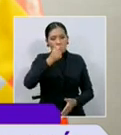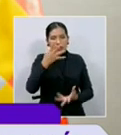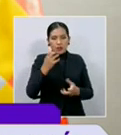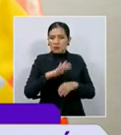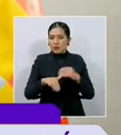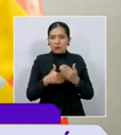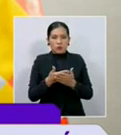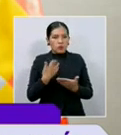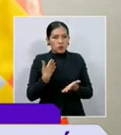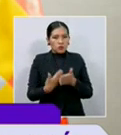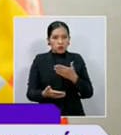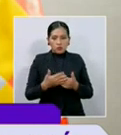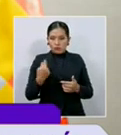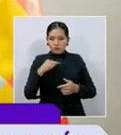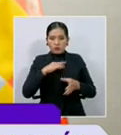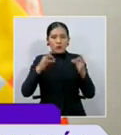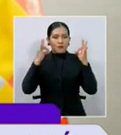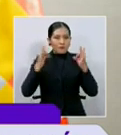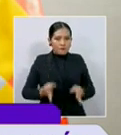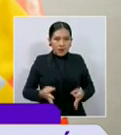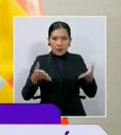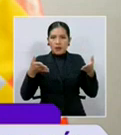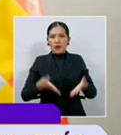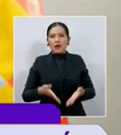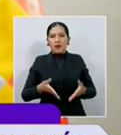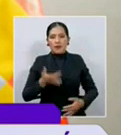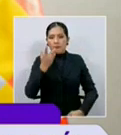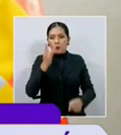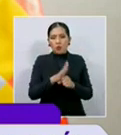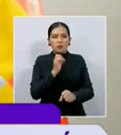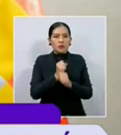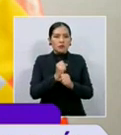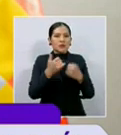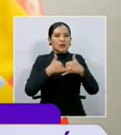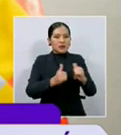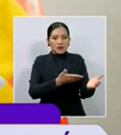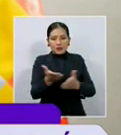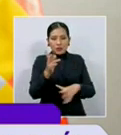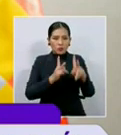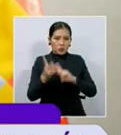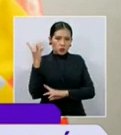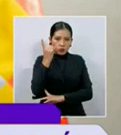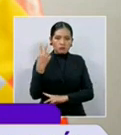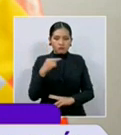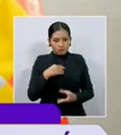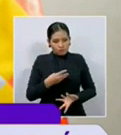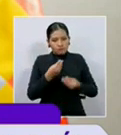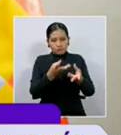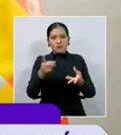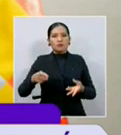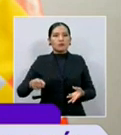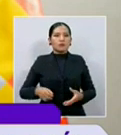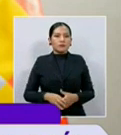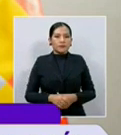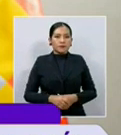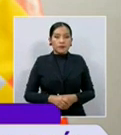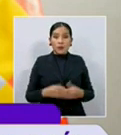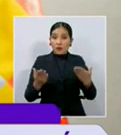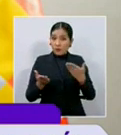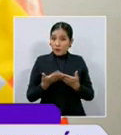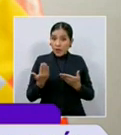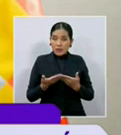firmes para seguir cumpliendo nuestros compromisos con el pueblo boliviano a quien nos debemos. No ha sido